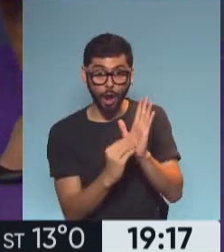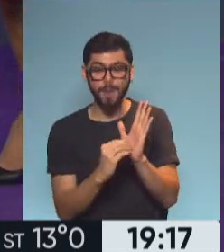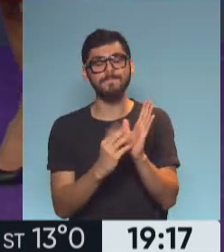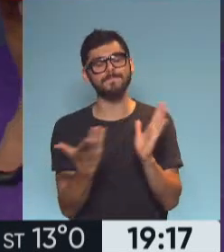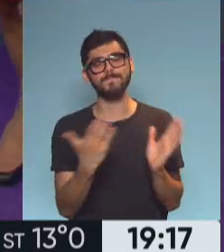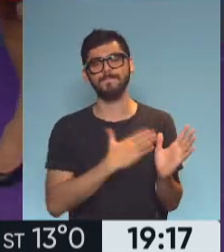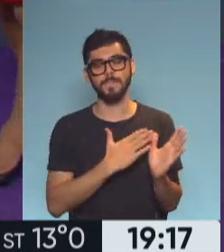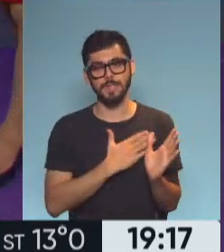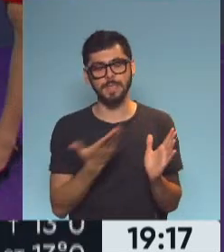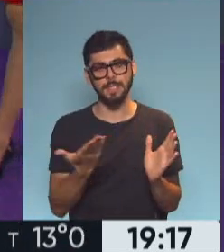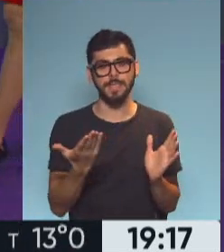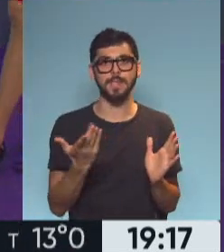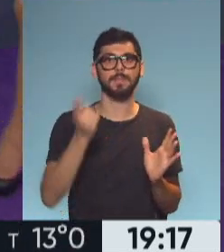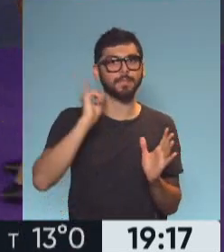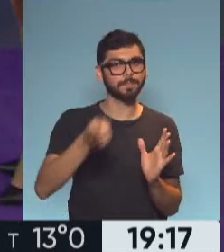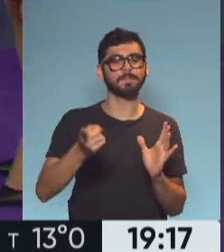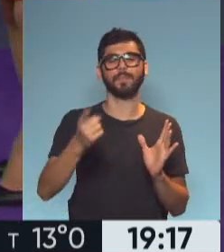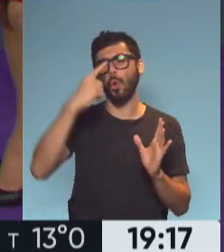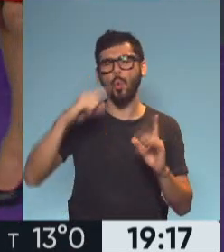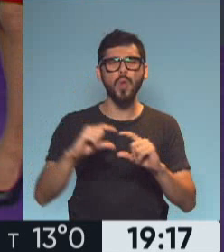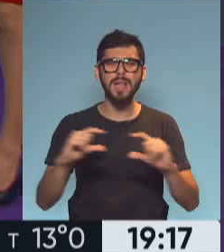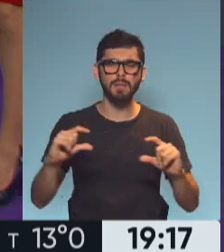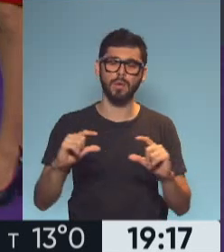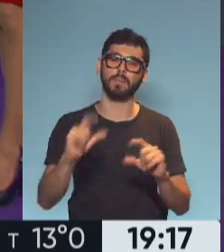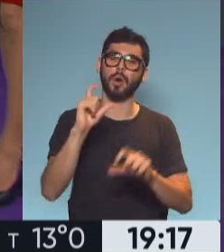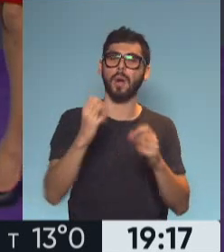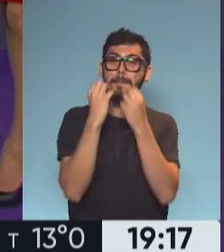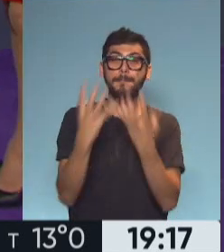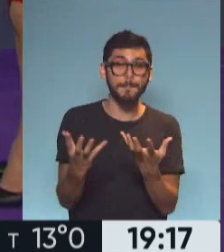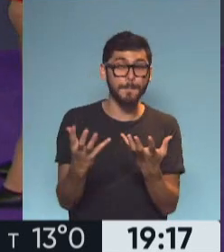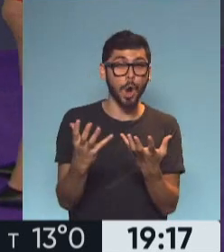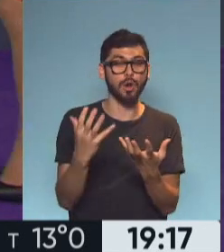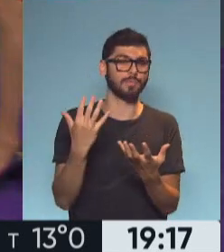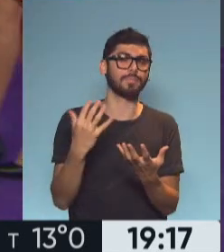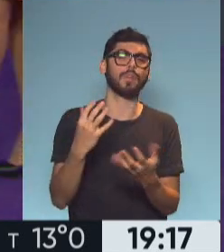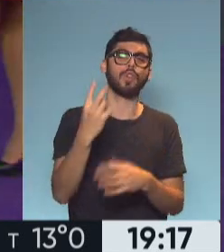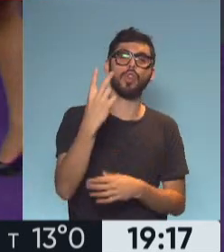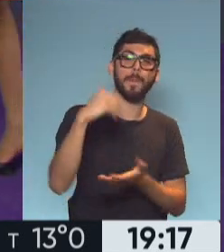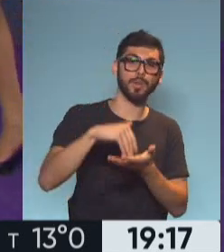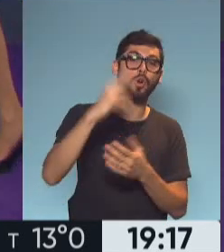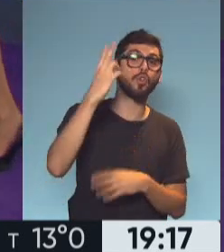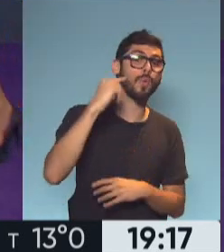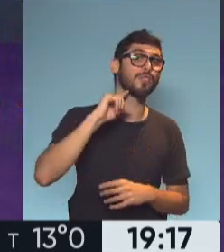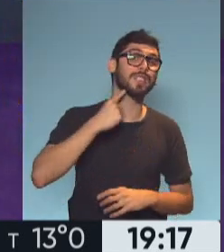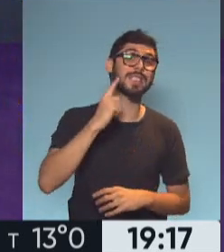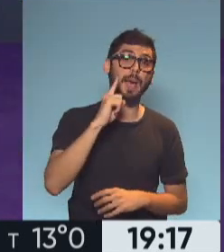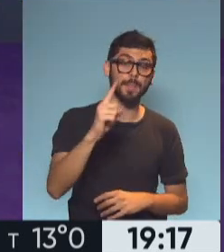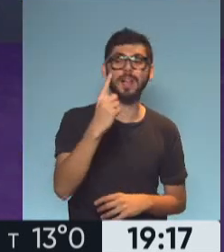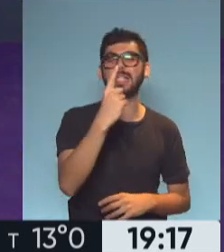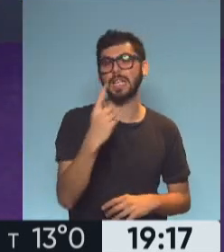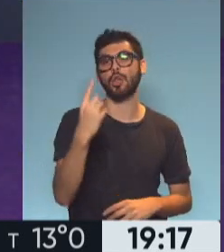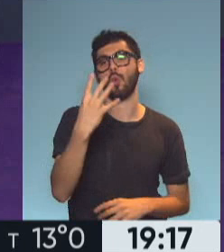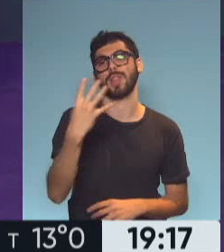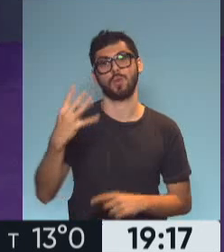lamentable por otra parte tenemos que concluir con los recuperados 2 millones 913 mil 144 son las personas que han recibido